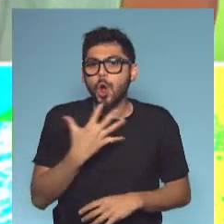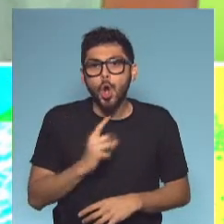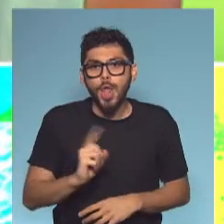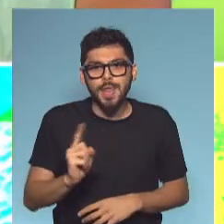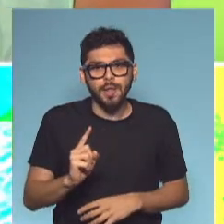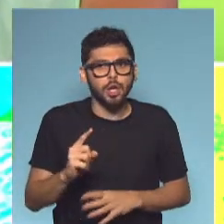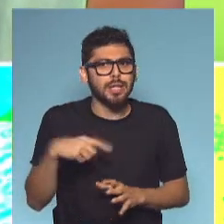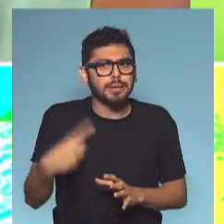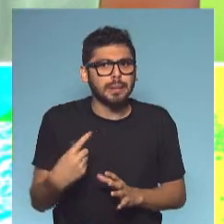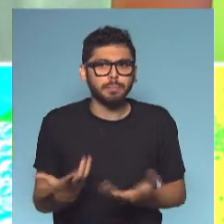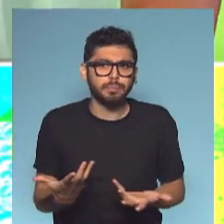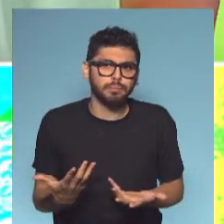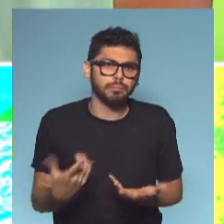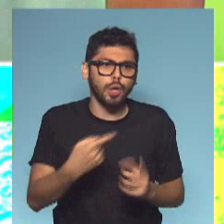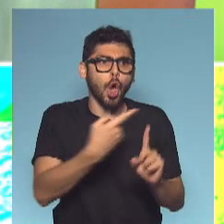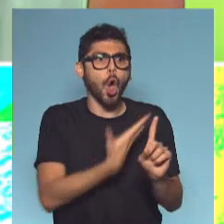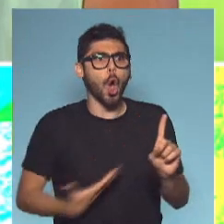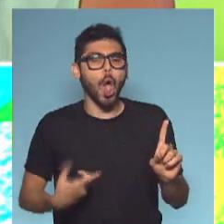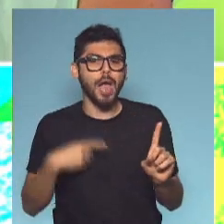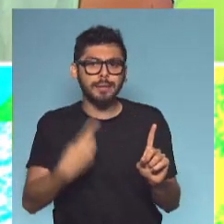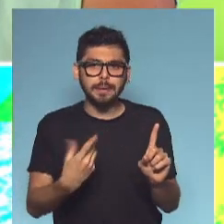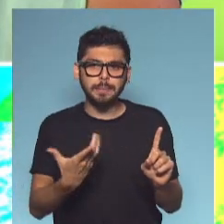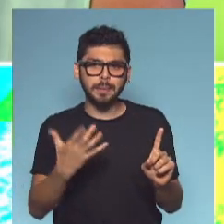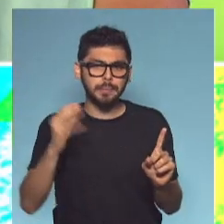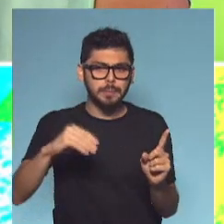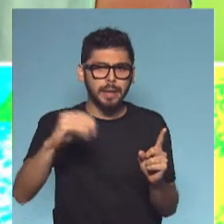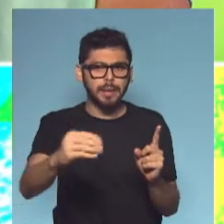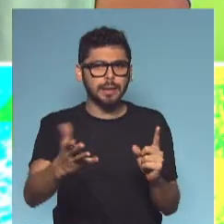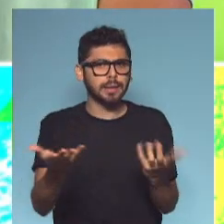el zapato de ese gobierno ha sido el Valle, pero